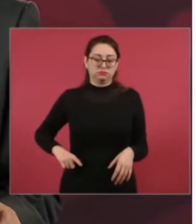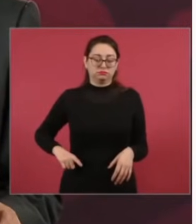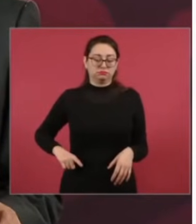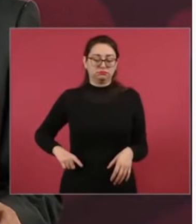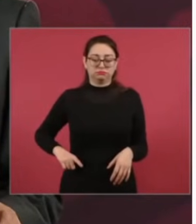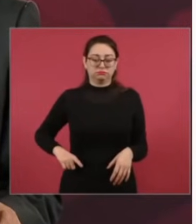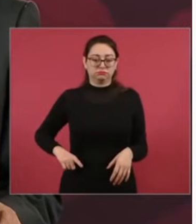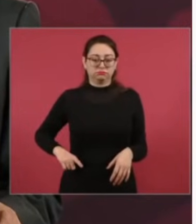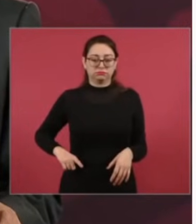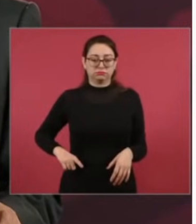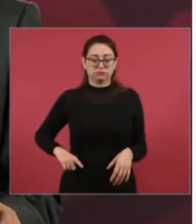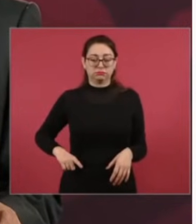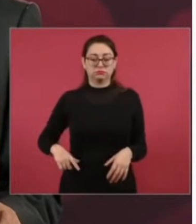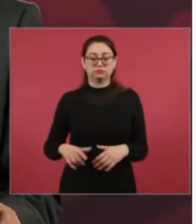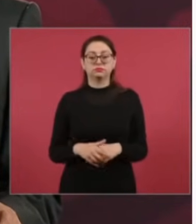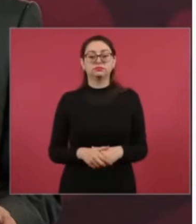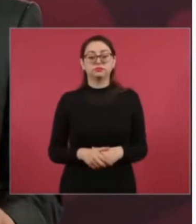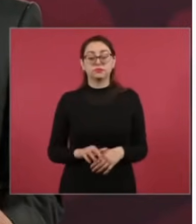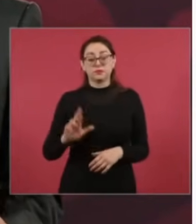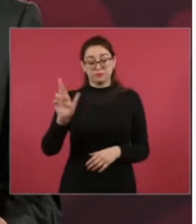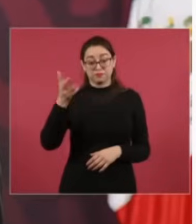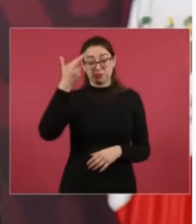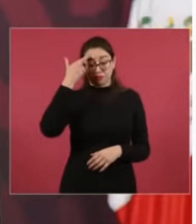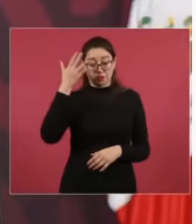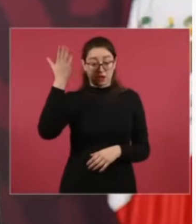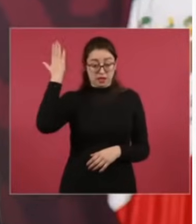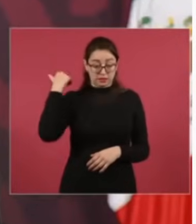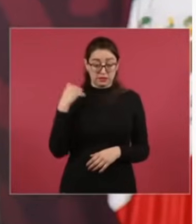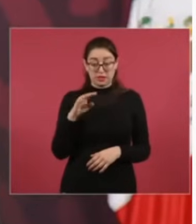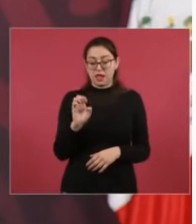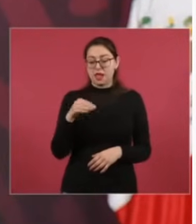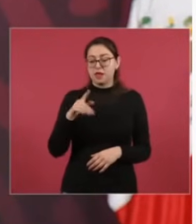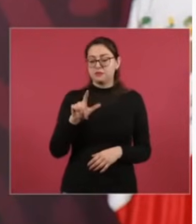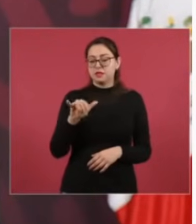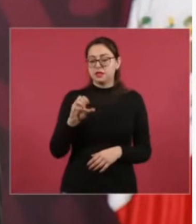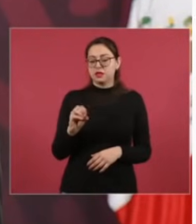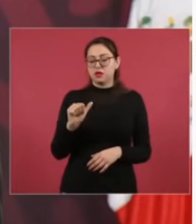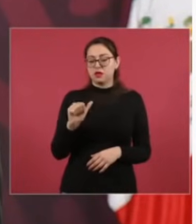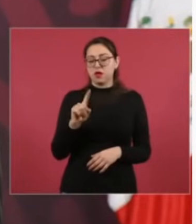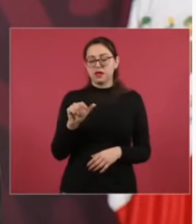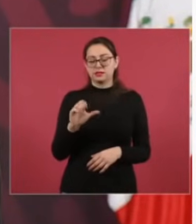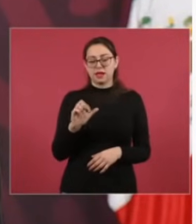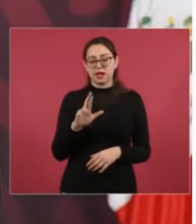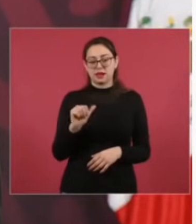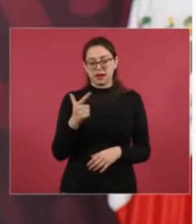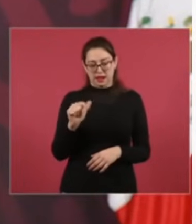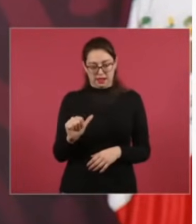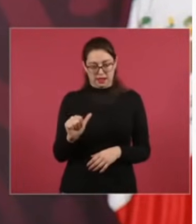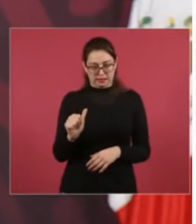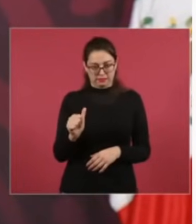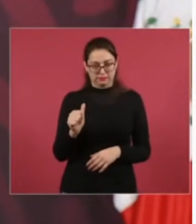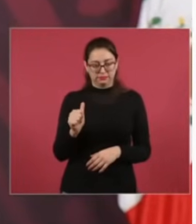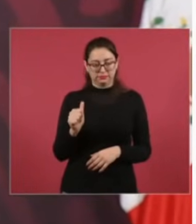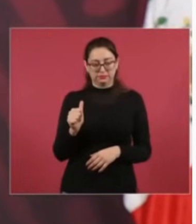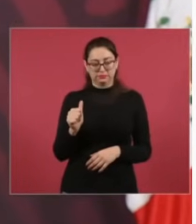del 2024. Vamos a escuchar cómo responde el presidente López Obrador, pero también cuenta una historia de cómo